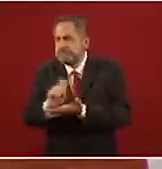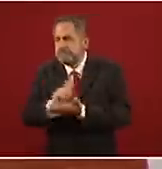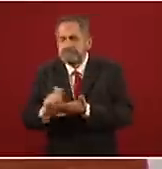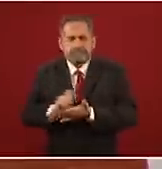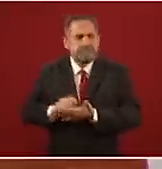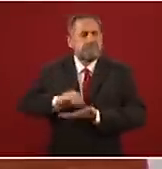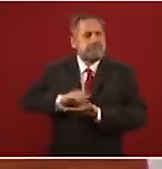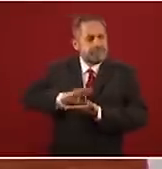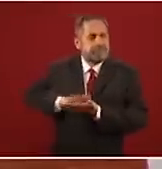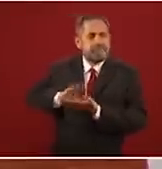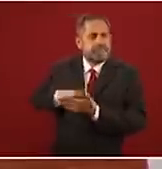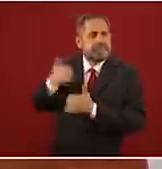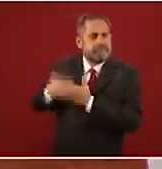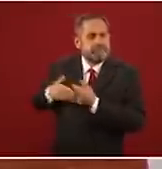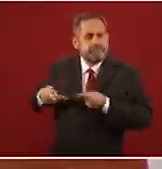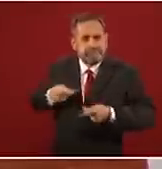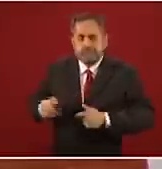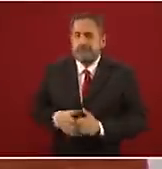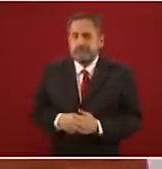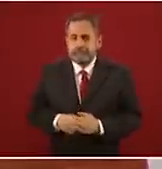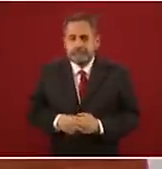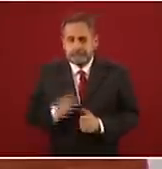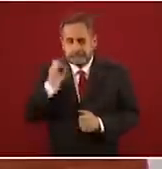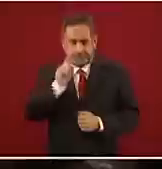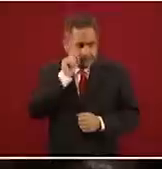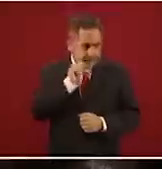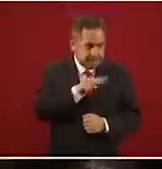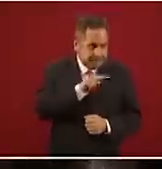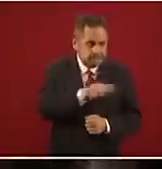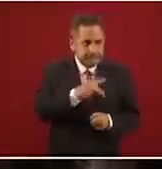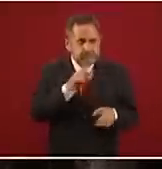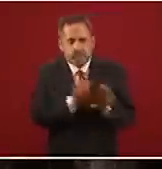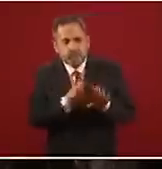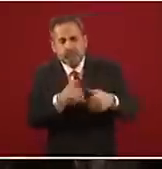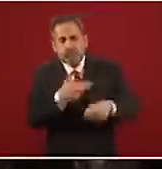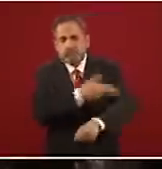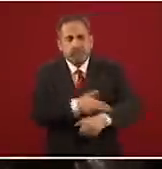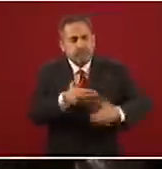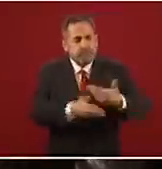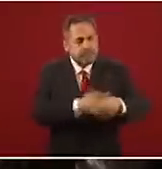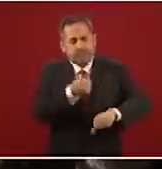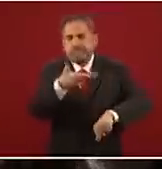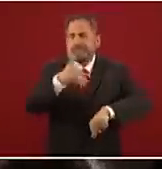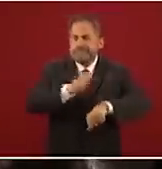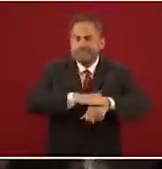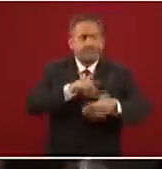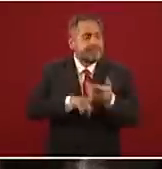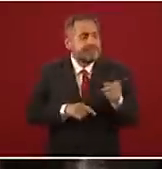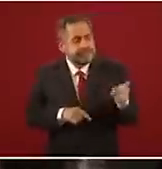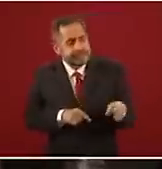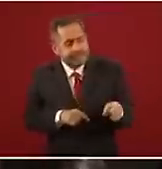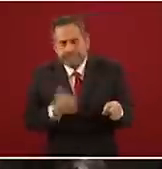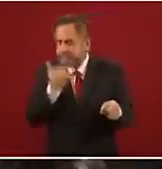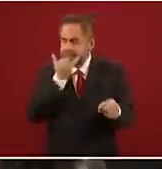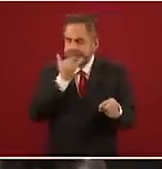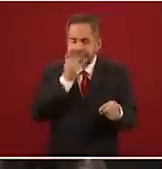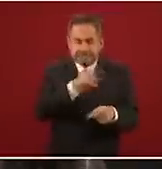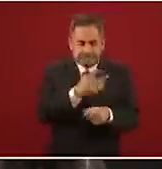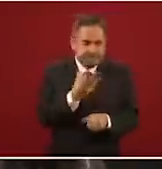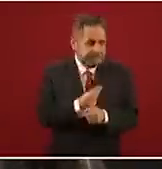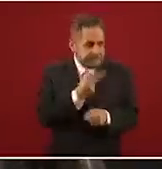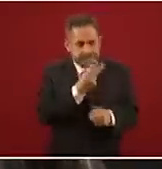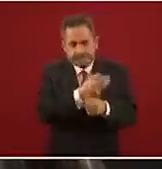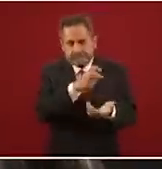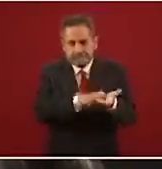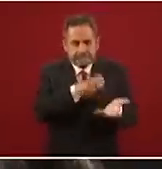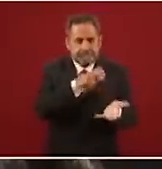de supervisión, hemos podido también identificar procesos normativos, administrativos, que vamos corrigiendo poco a